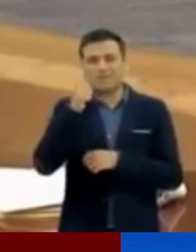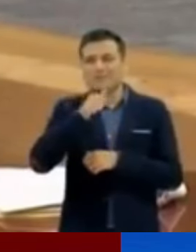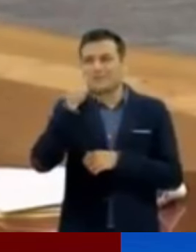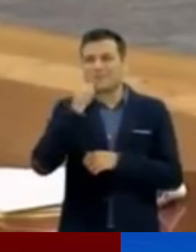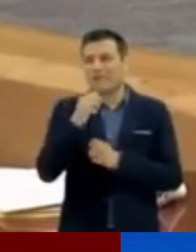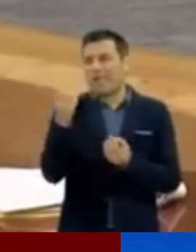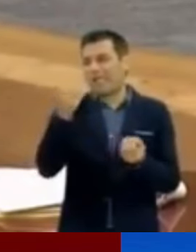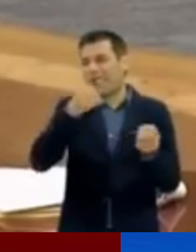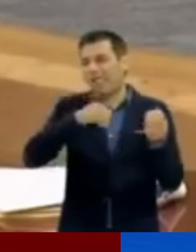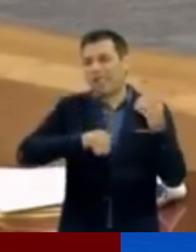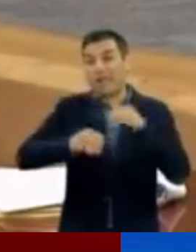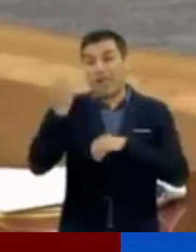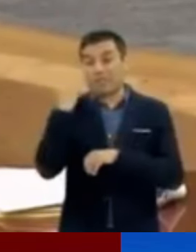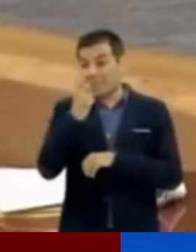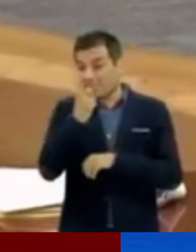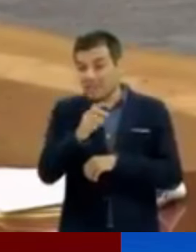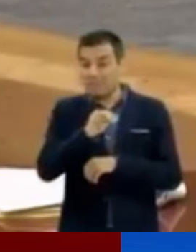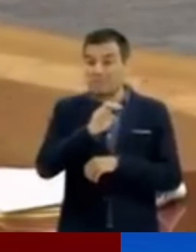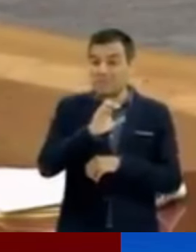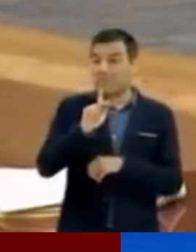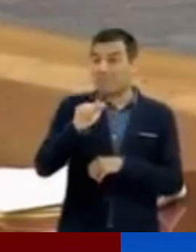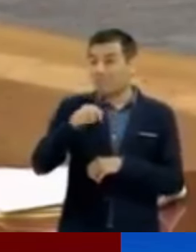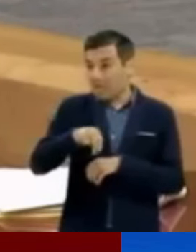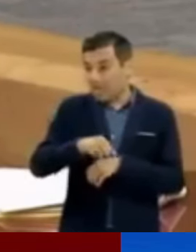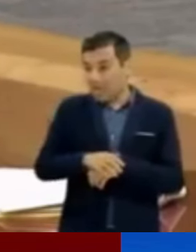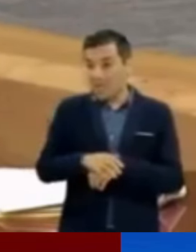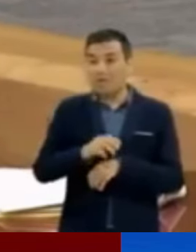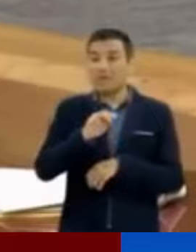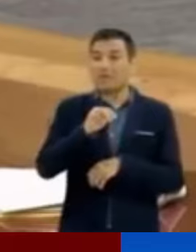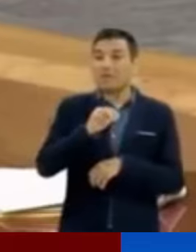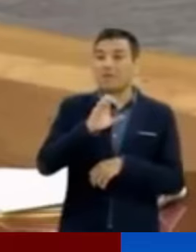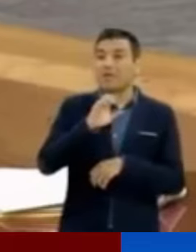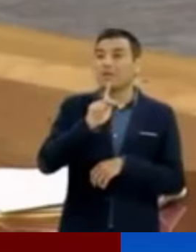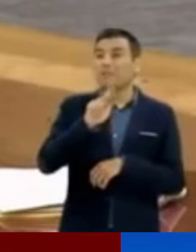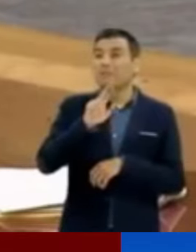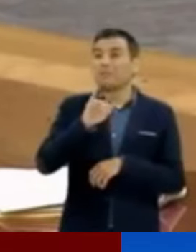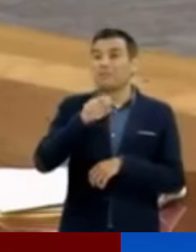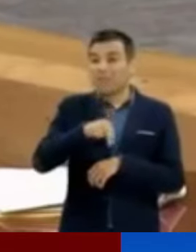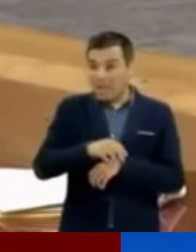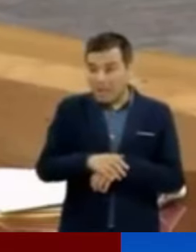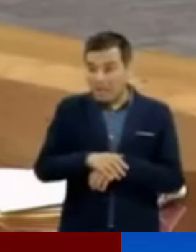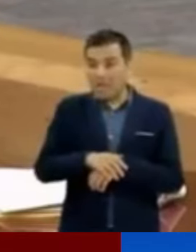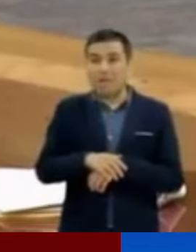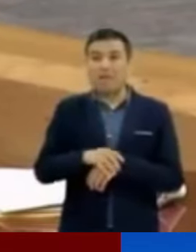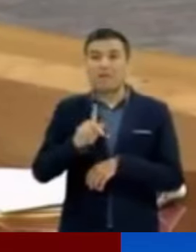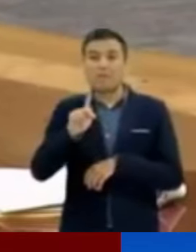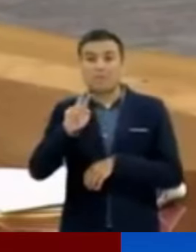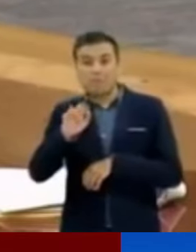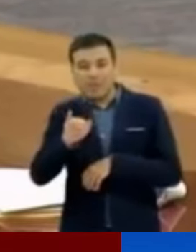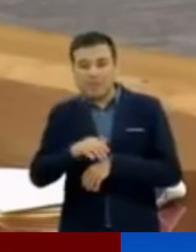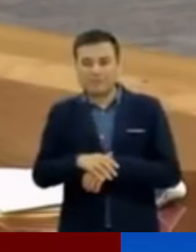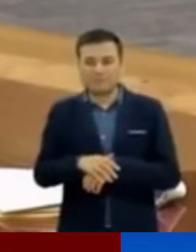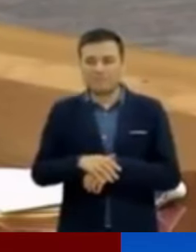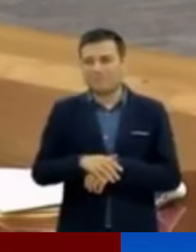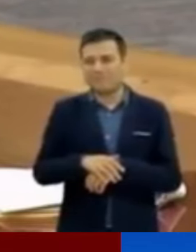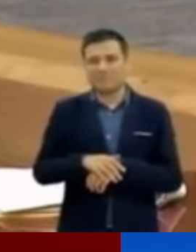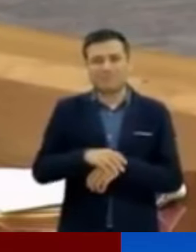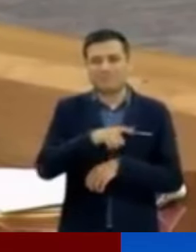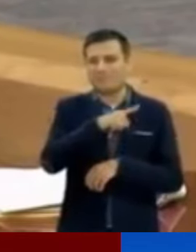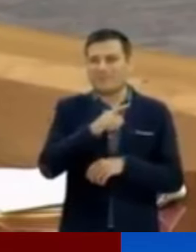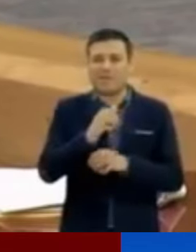Ya ha sido con el PAN, ya ha sido con el PRI, ya nos han llamado el MacPrian y no sé qué tanto. La verdad es que esto lo único que demuestra es que